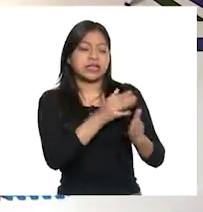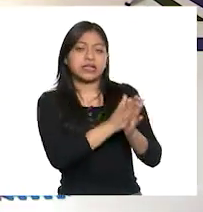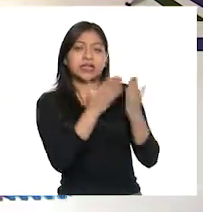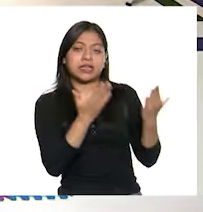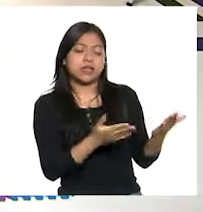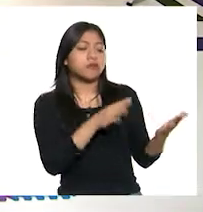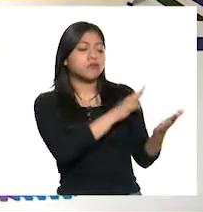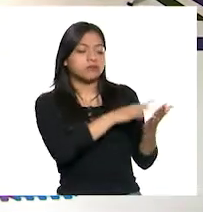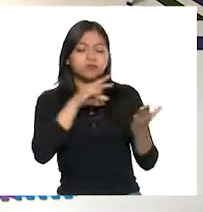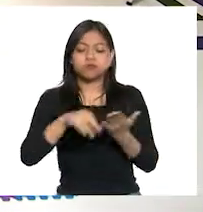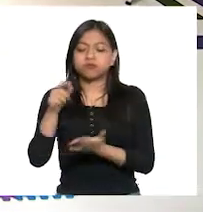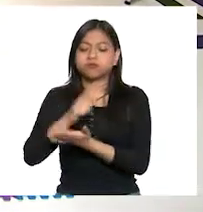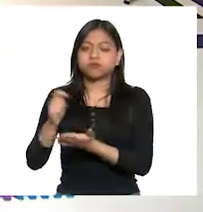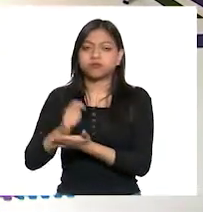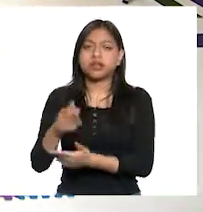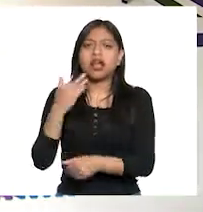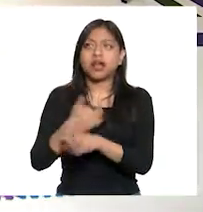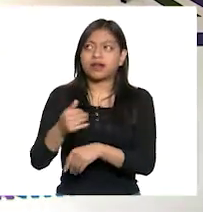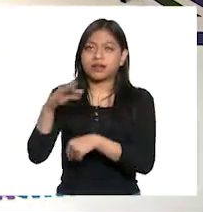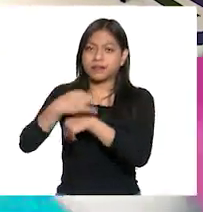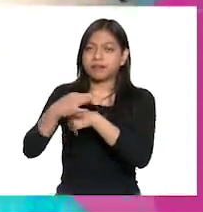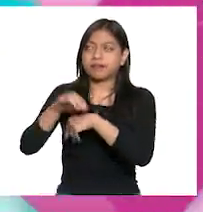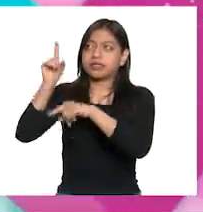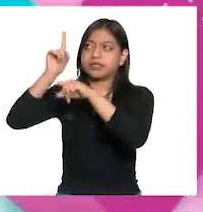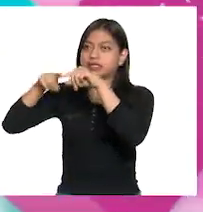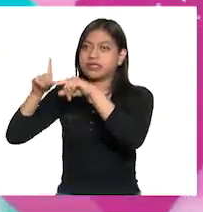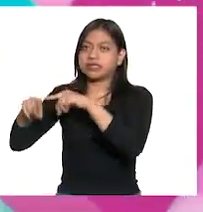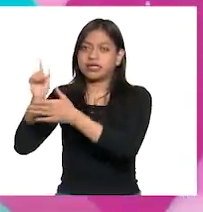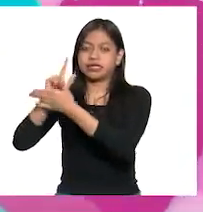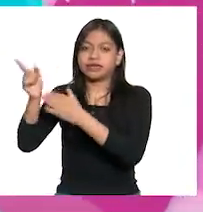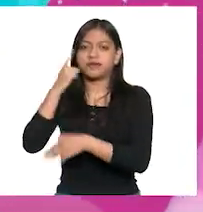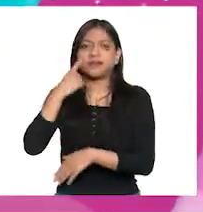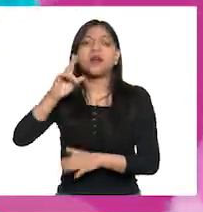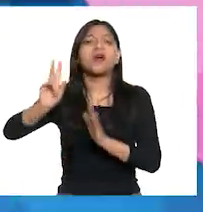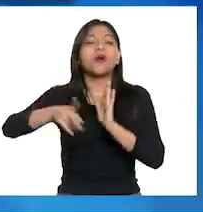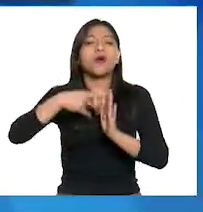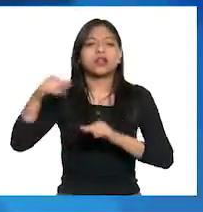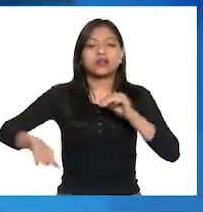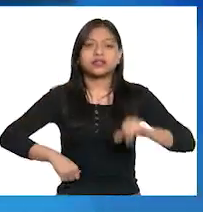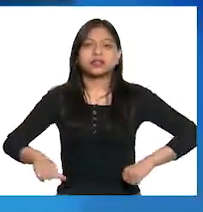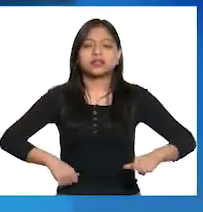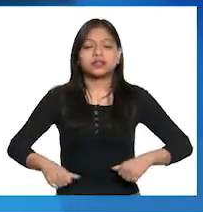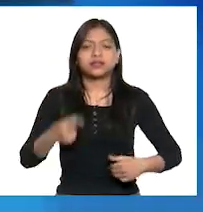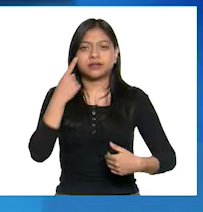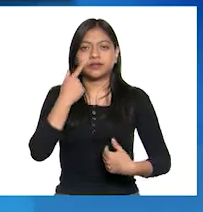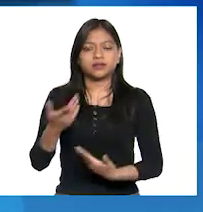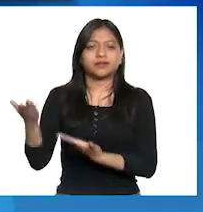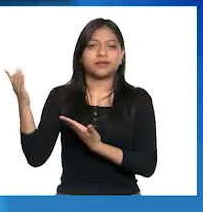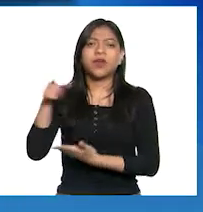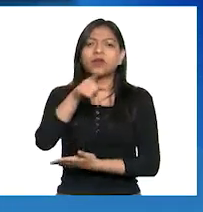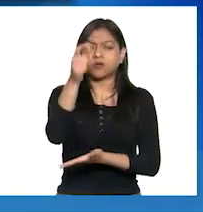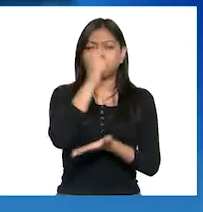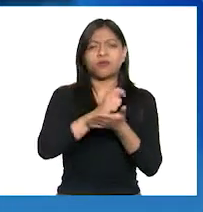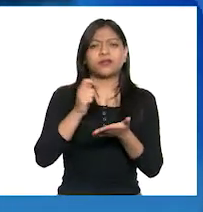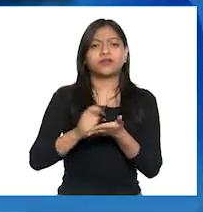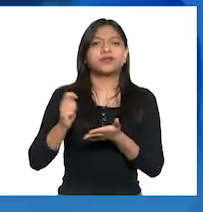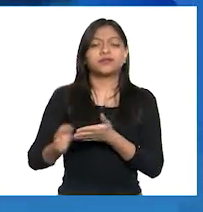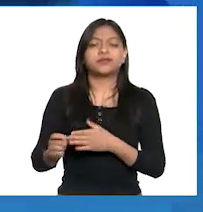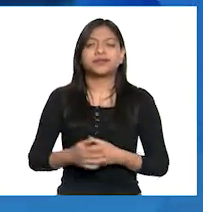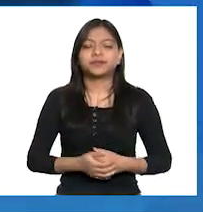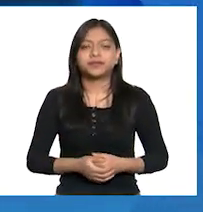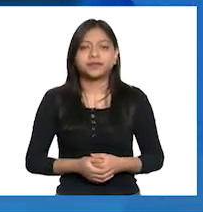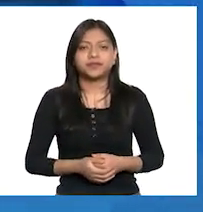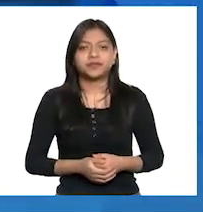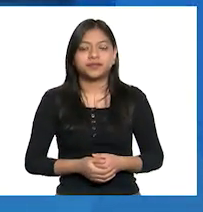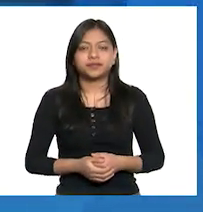vamos limpiando nuestro pizarrón? Me parece muy, muy buena idea. Así que va a estar apareciendo nuevamente el problema para nosotros poderlo ir limpiando y ustedes van anotándolo. ¿Les parece?